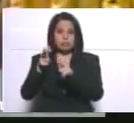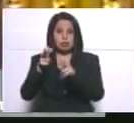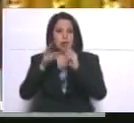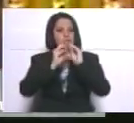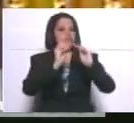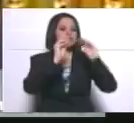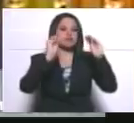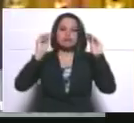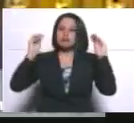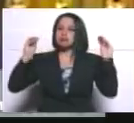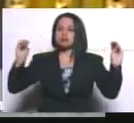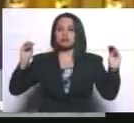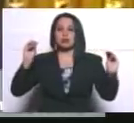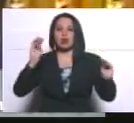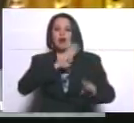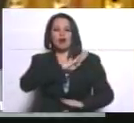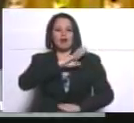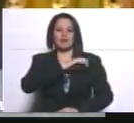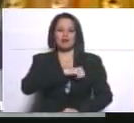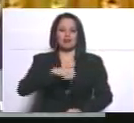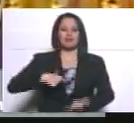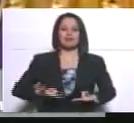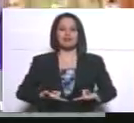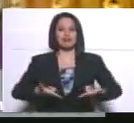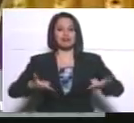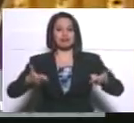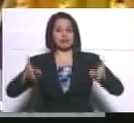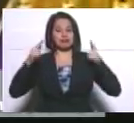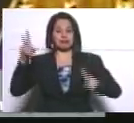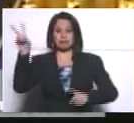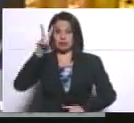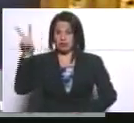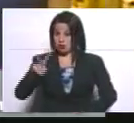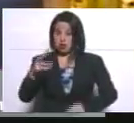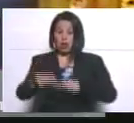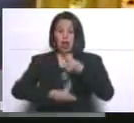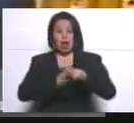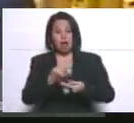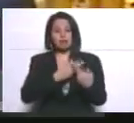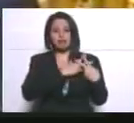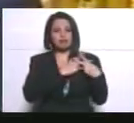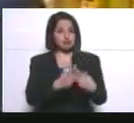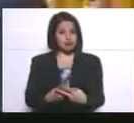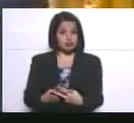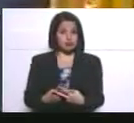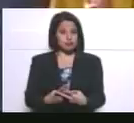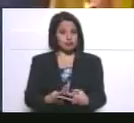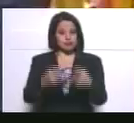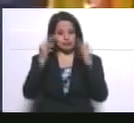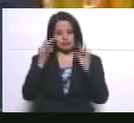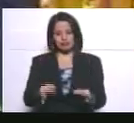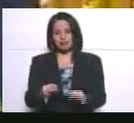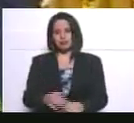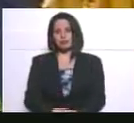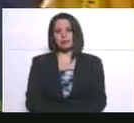convoca a la soberanía nacional para que ejerza su voluntad absoluta.